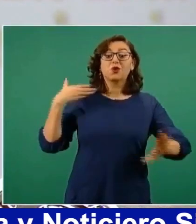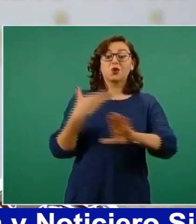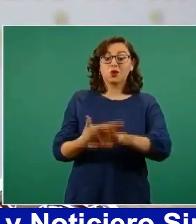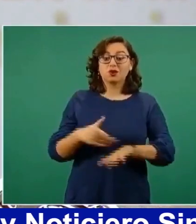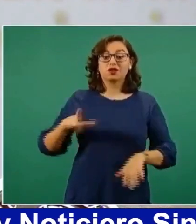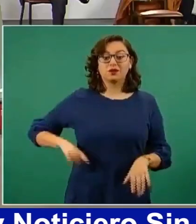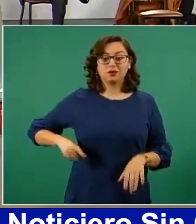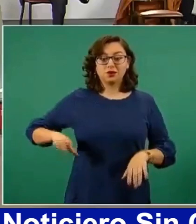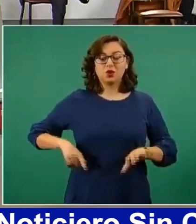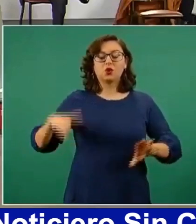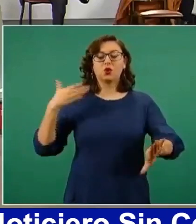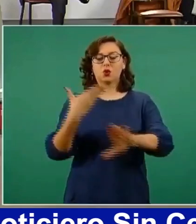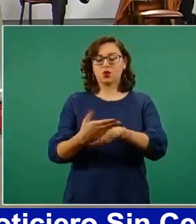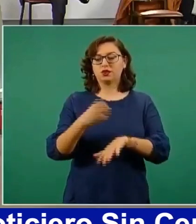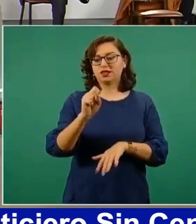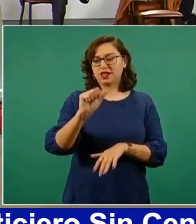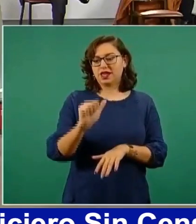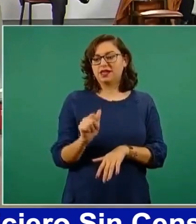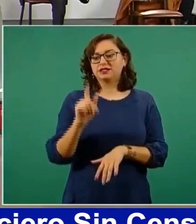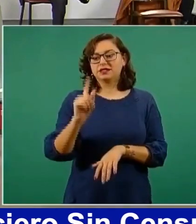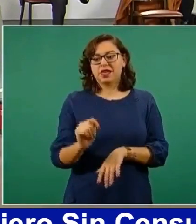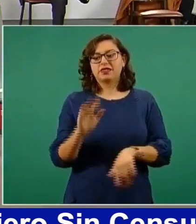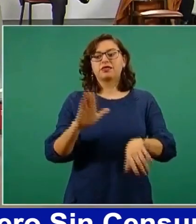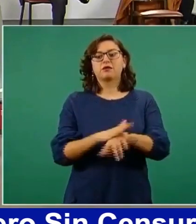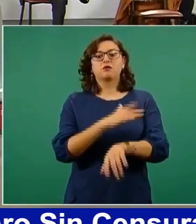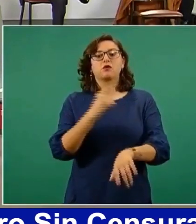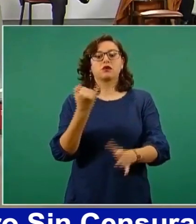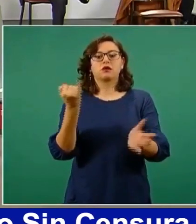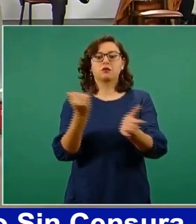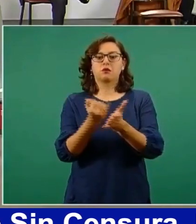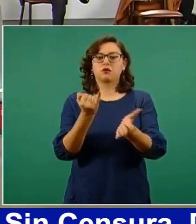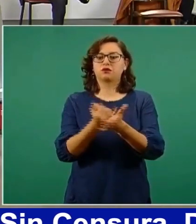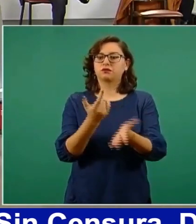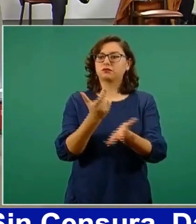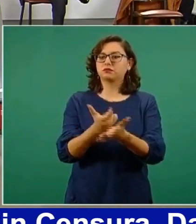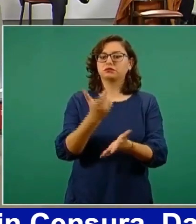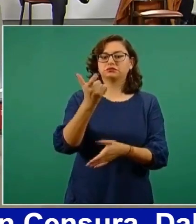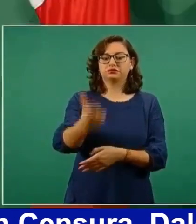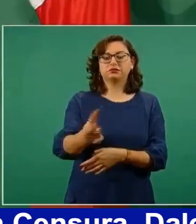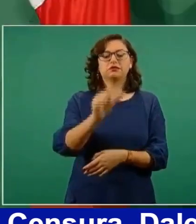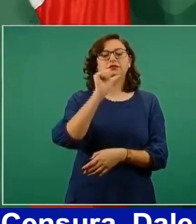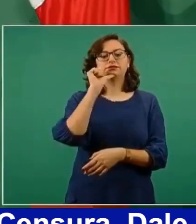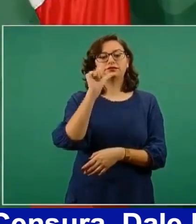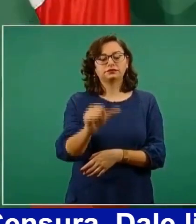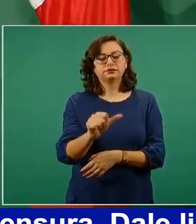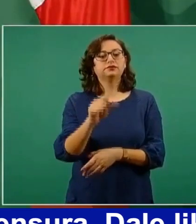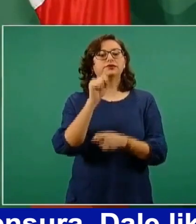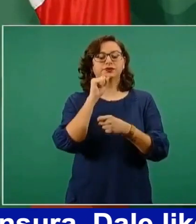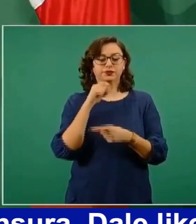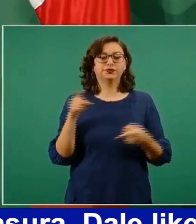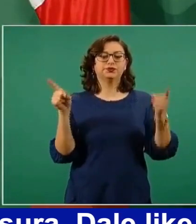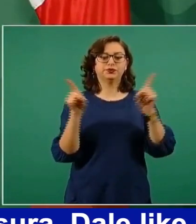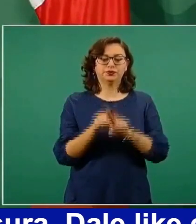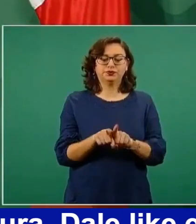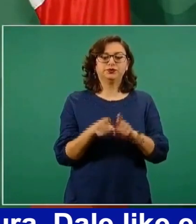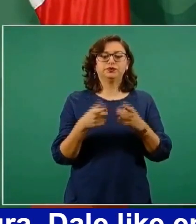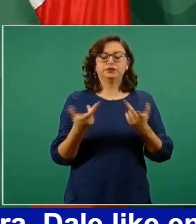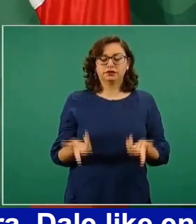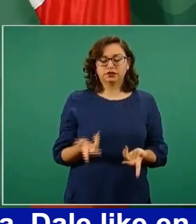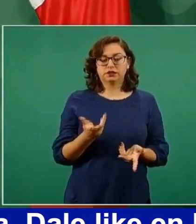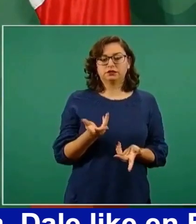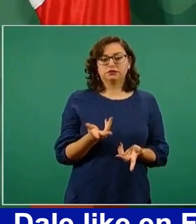el seguro social, reparto de utilidades que se evadía, daño a la hacienda pública,